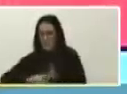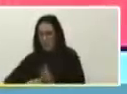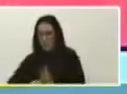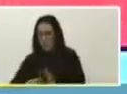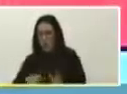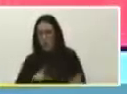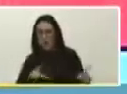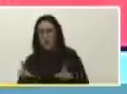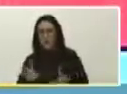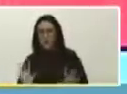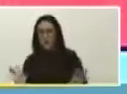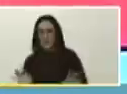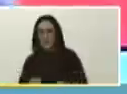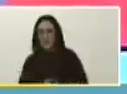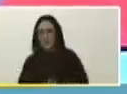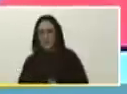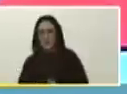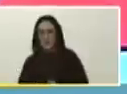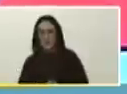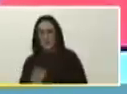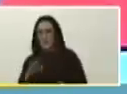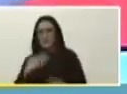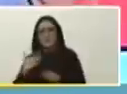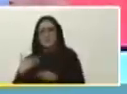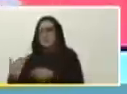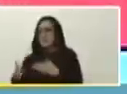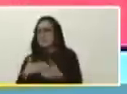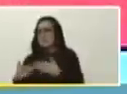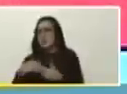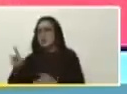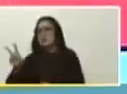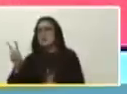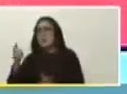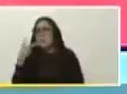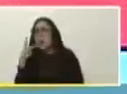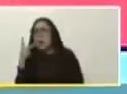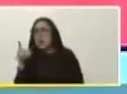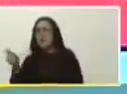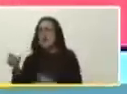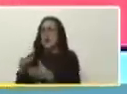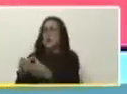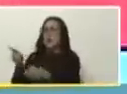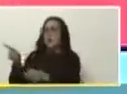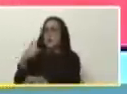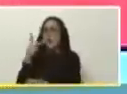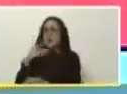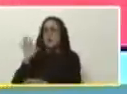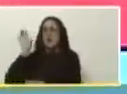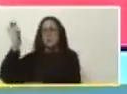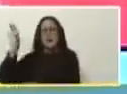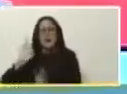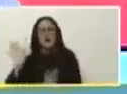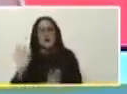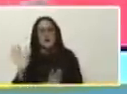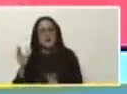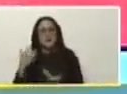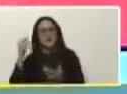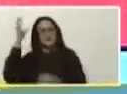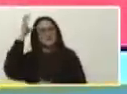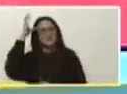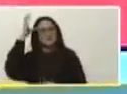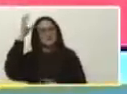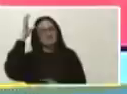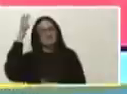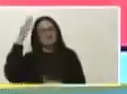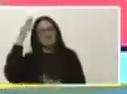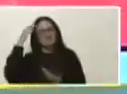No importa lo que sea tu régimen político en tu país. Hay que desideologizar